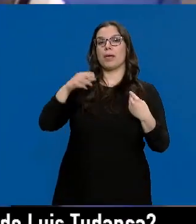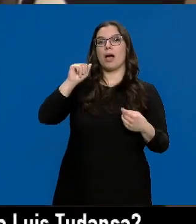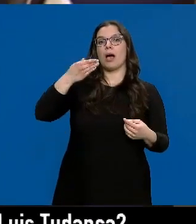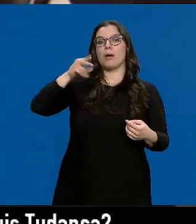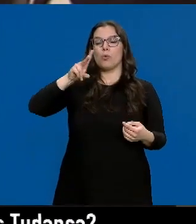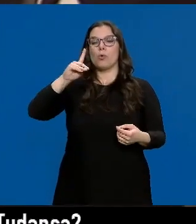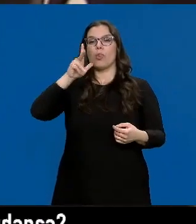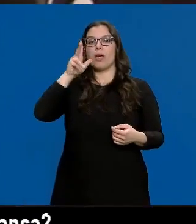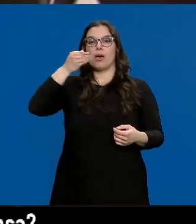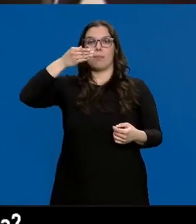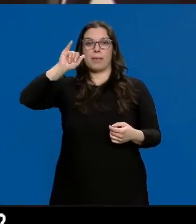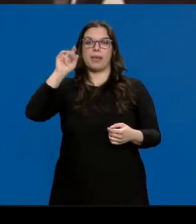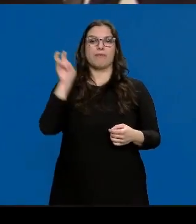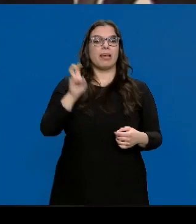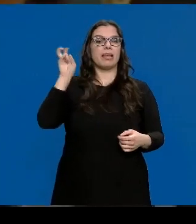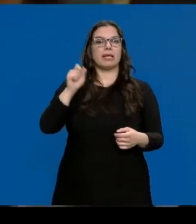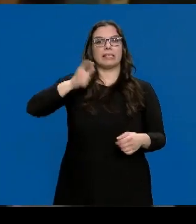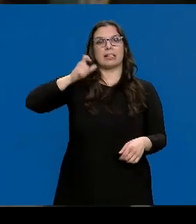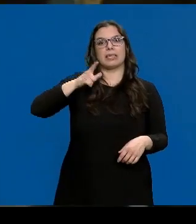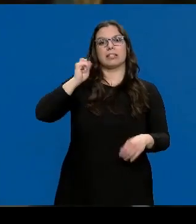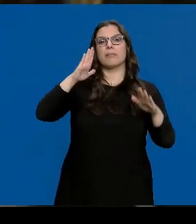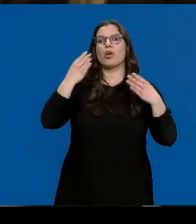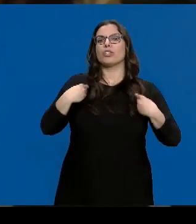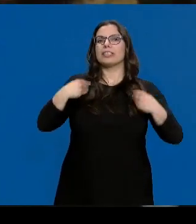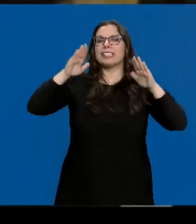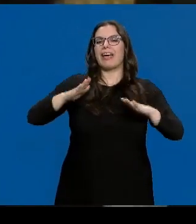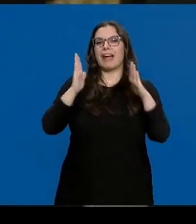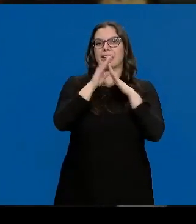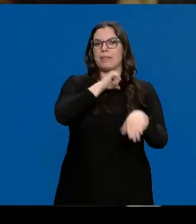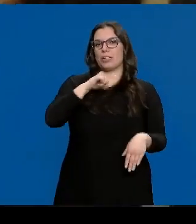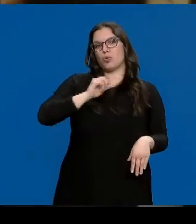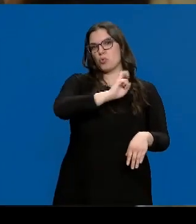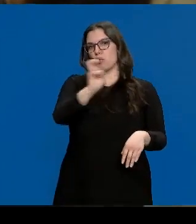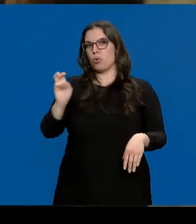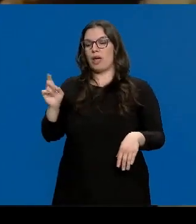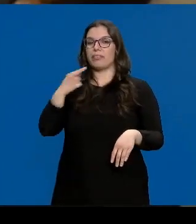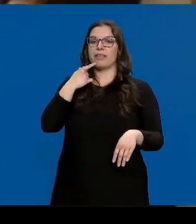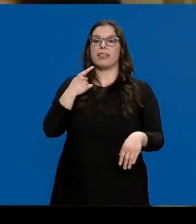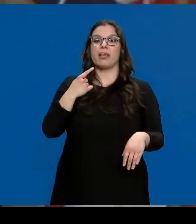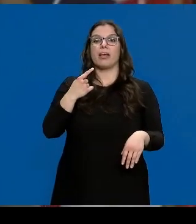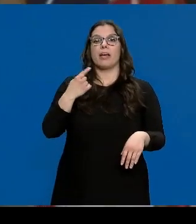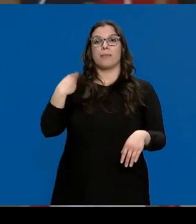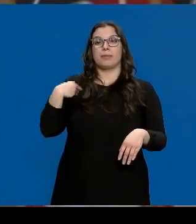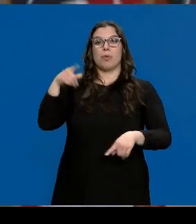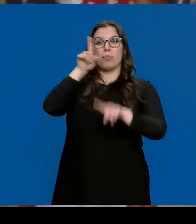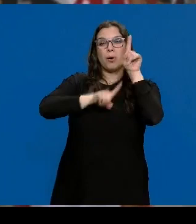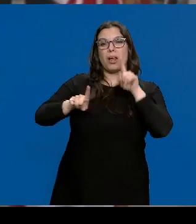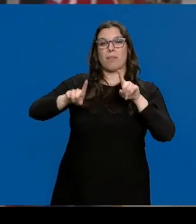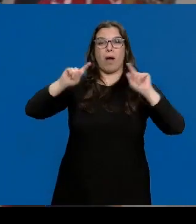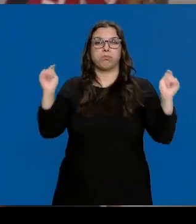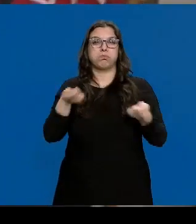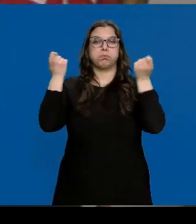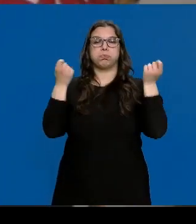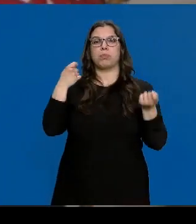España con frecuencia. Se alojaría en casas de particulares. Don Juan Carlos lamenta la imagen pública de sus escándalos y reivindica su